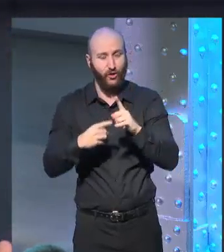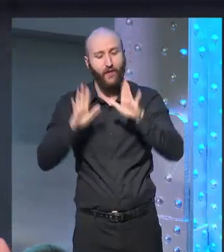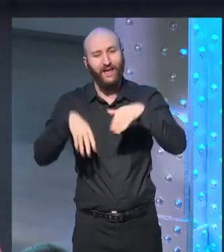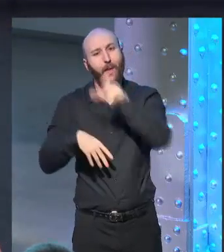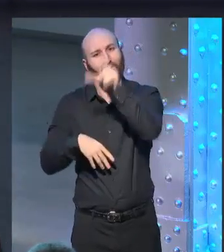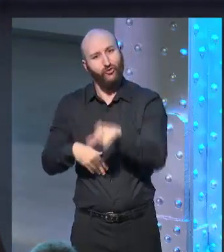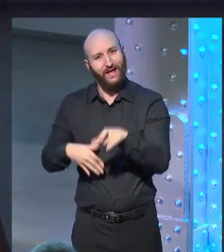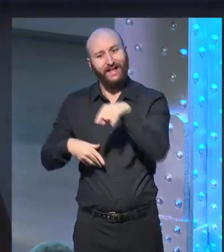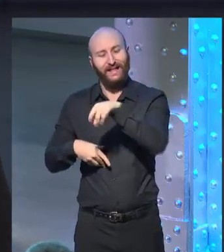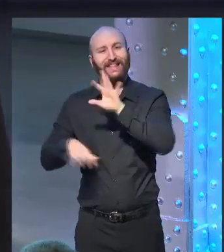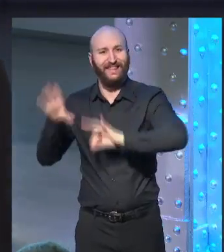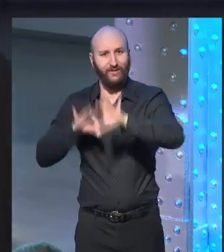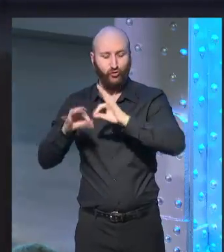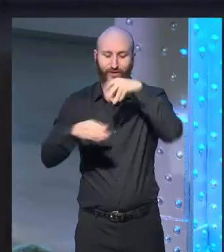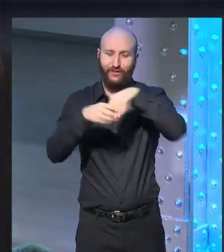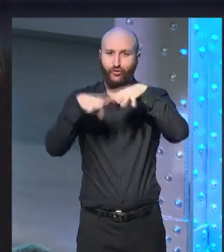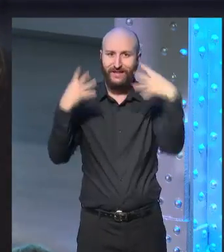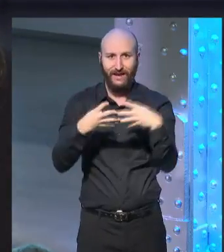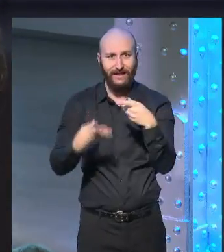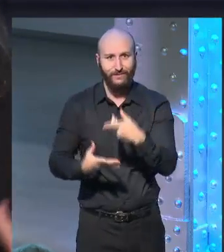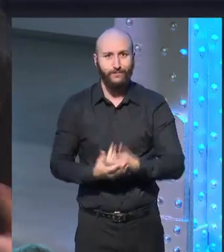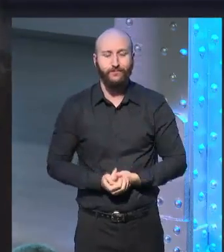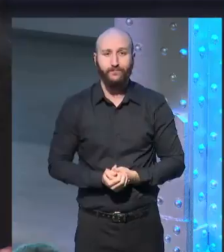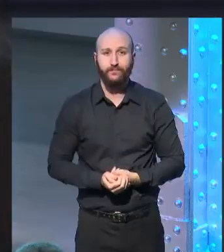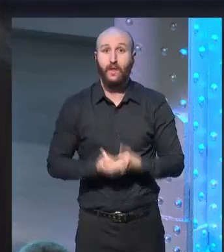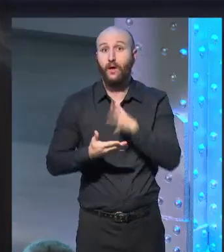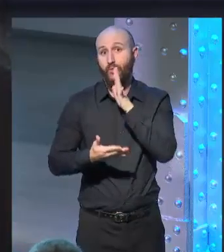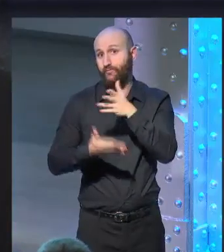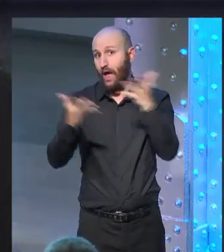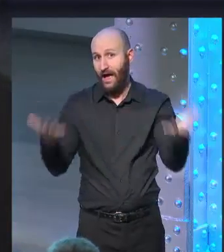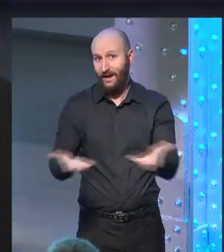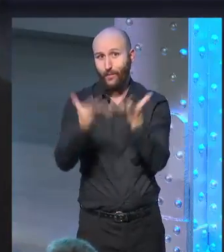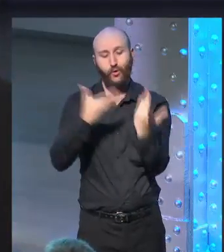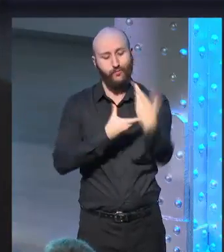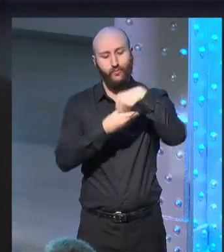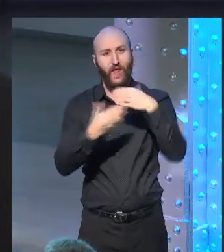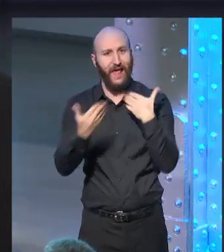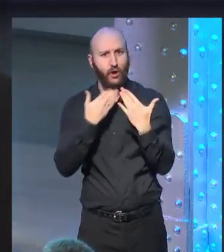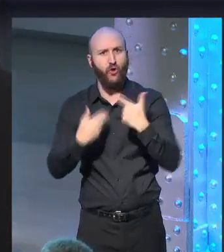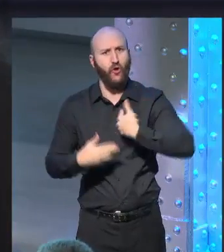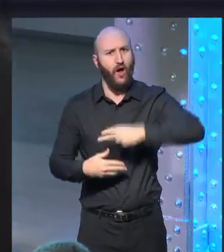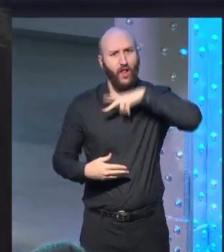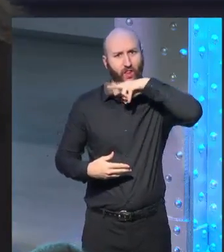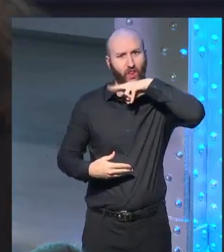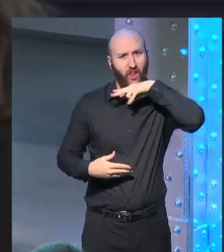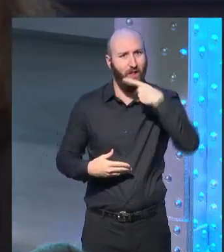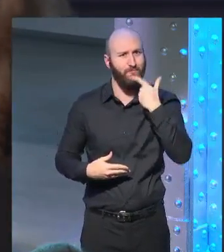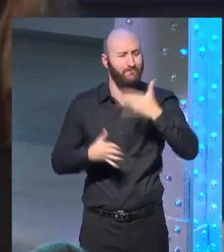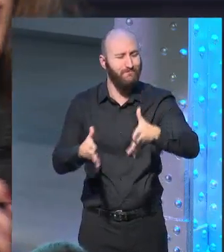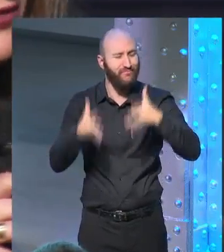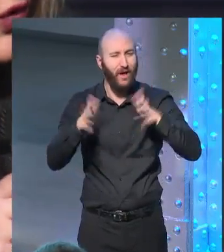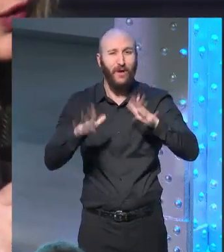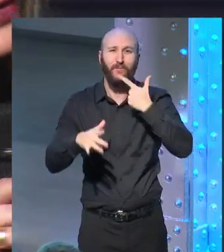persona la que toma decisiones en Internet. Así que os animo a formar parte de ese diálogo. A mí me gusta mucho hablar, pero hoy he pensado que era mucho más